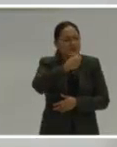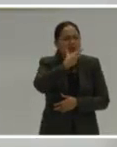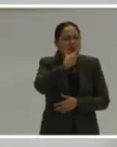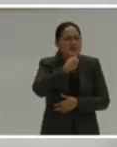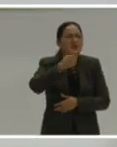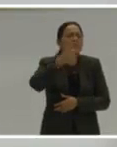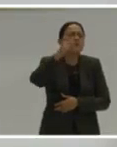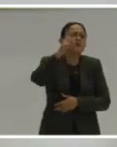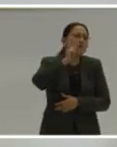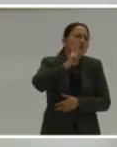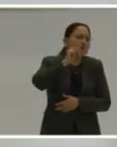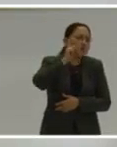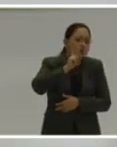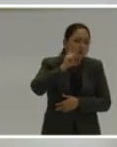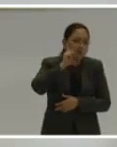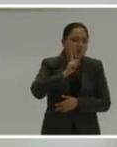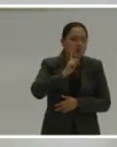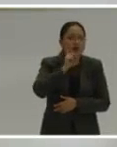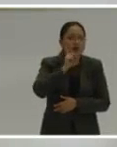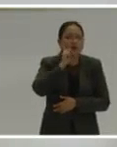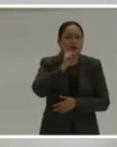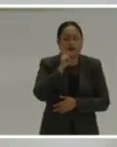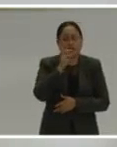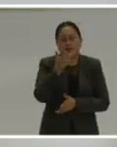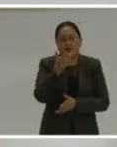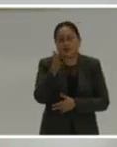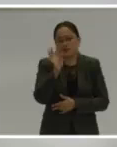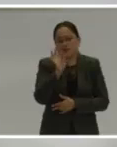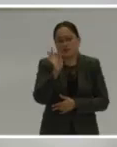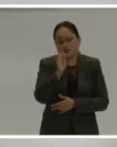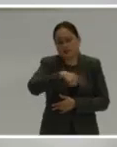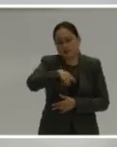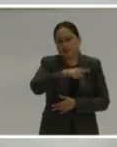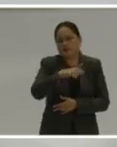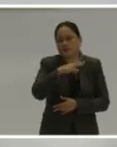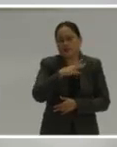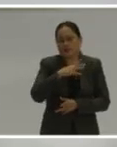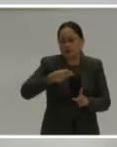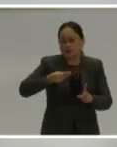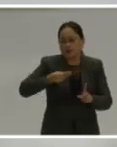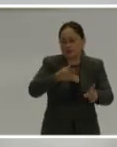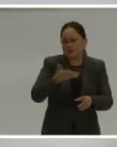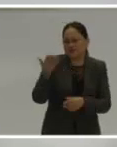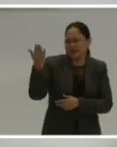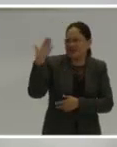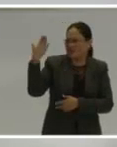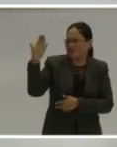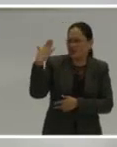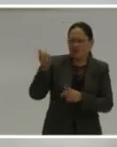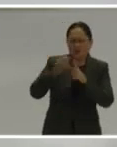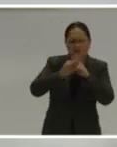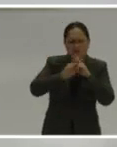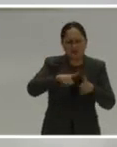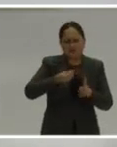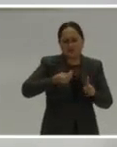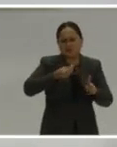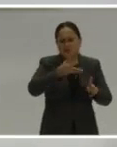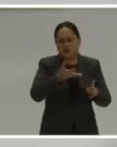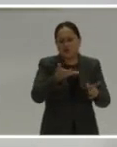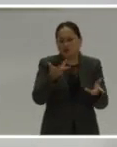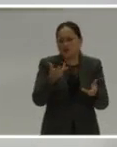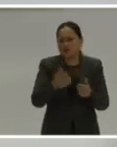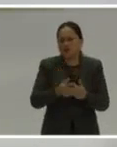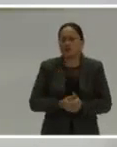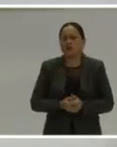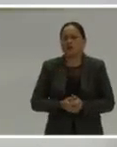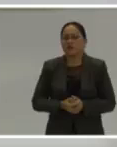las niñas, por eso es que el grado también, es muy reciente el grado de, ¿cómo